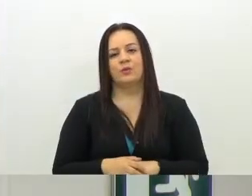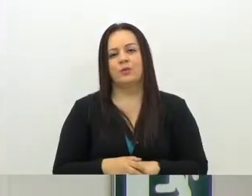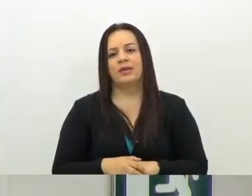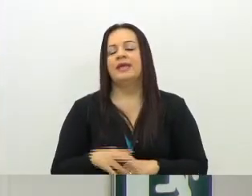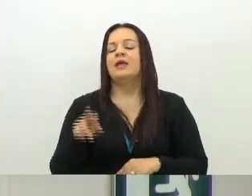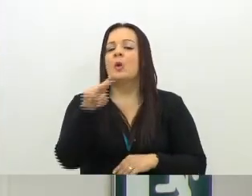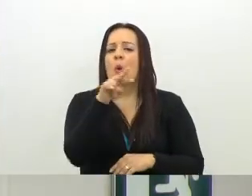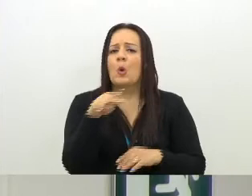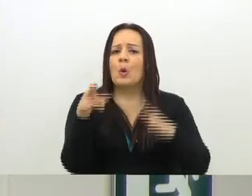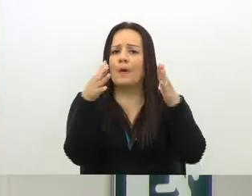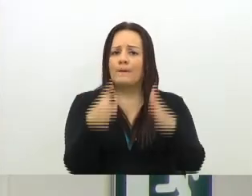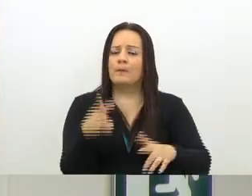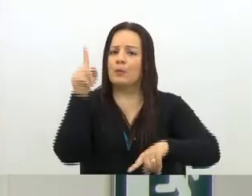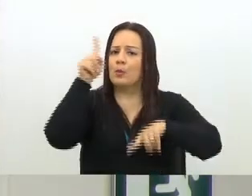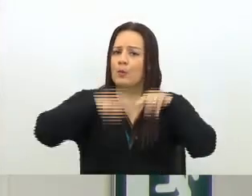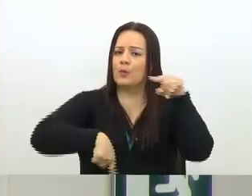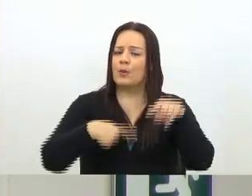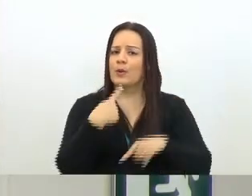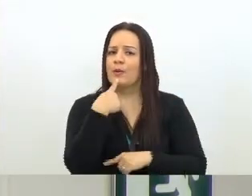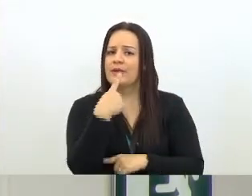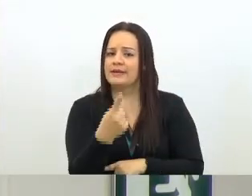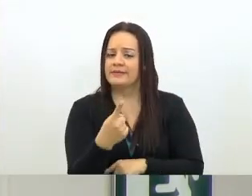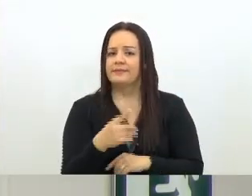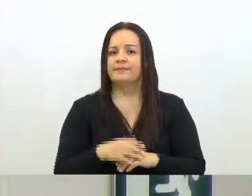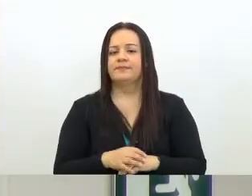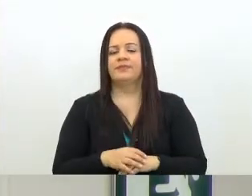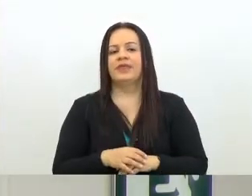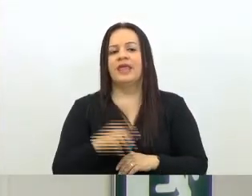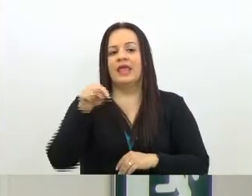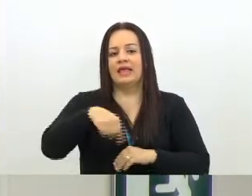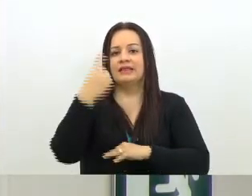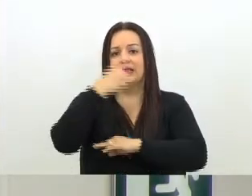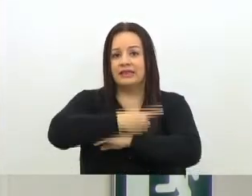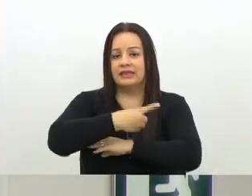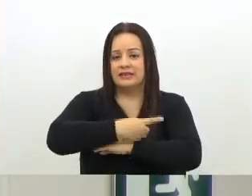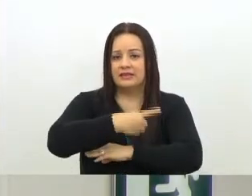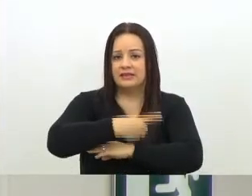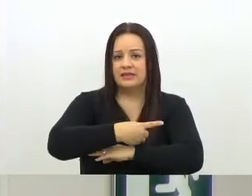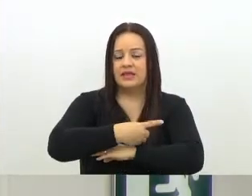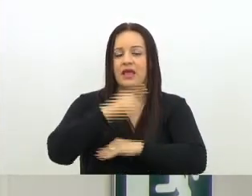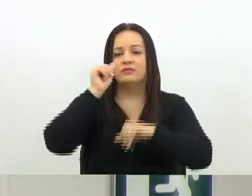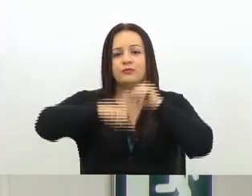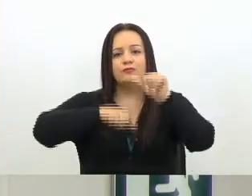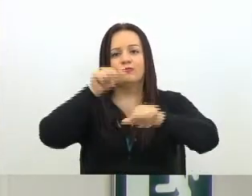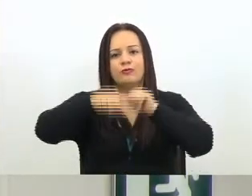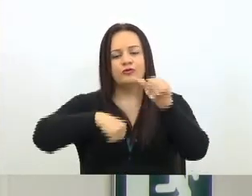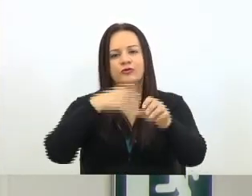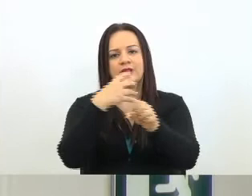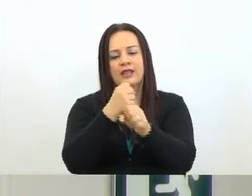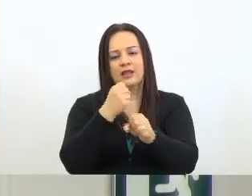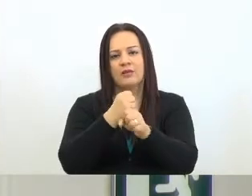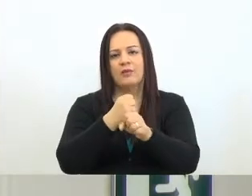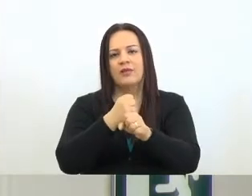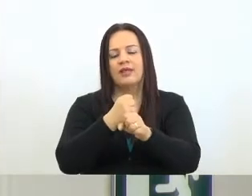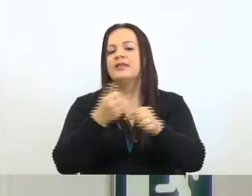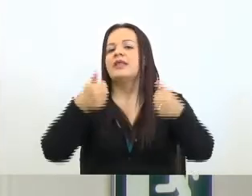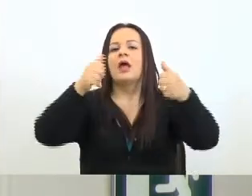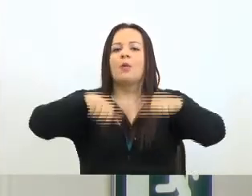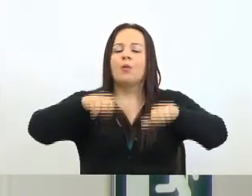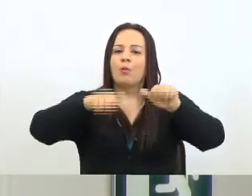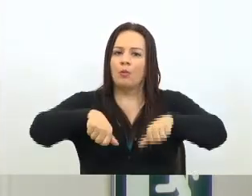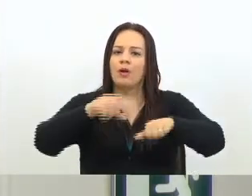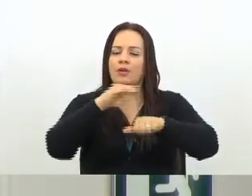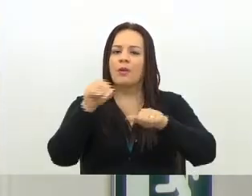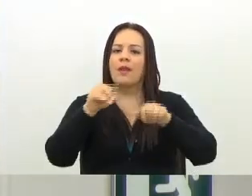compañeros, no puedo dejar de mencionar el día de hoy los esfuerzos que se hicieron en el marco de la Comisión Permanente de